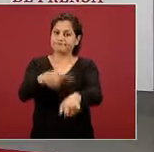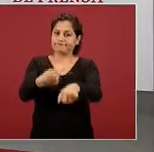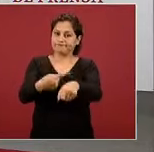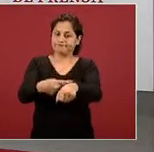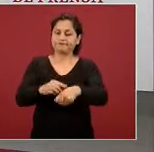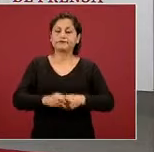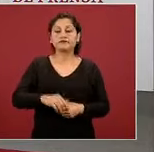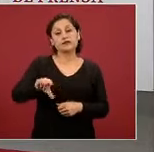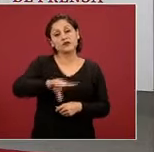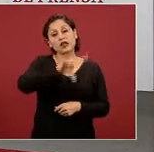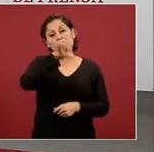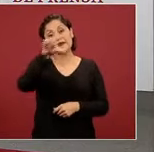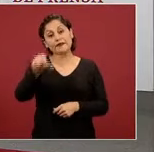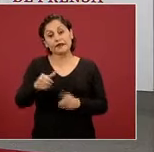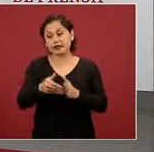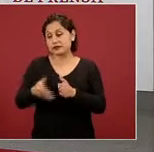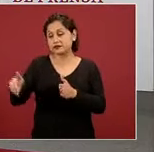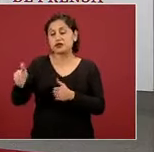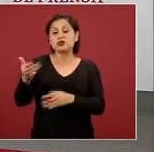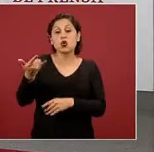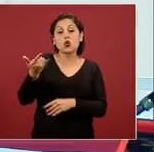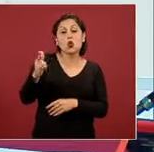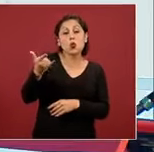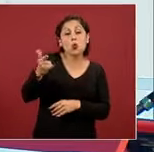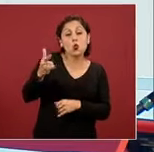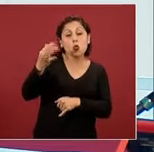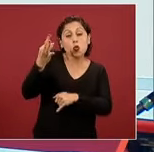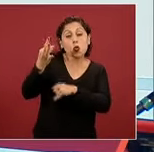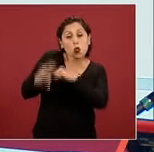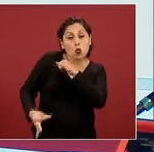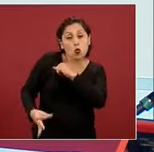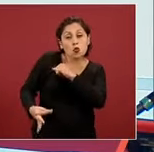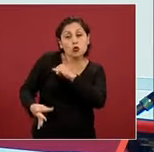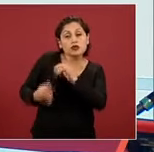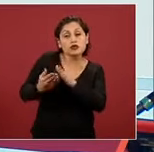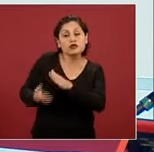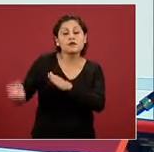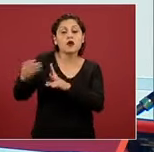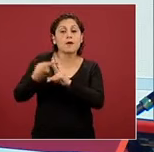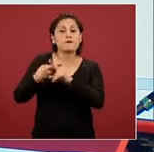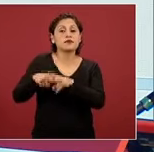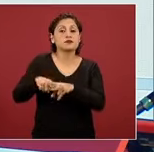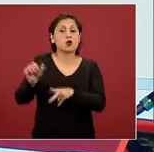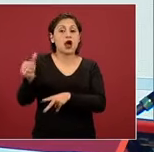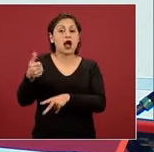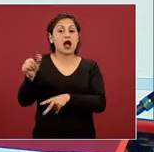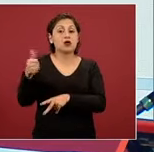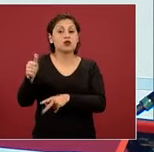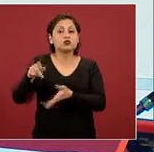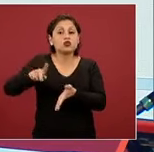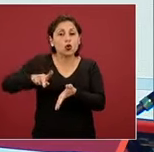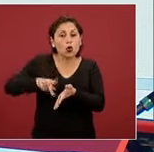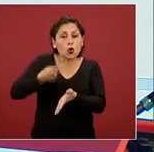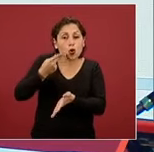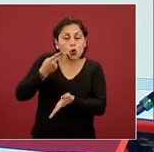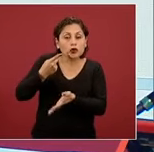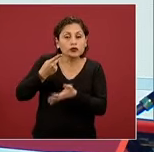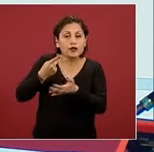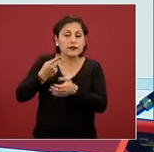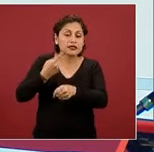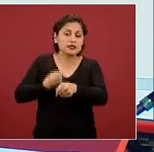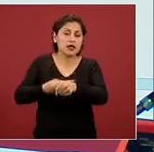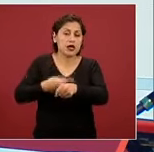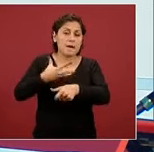posteriormente, a finales del mes de julio y principios de agosto, volvió a acelerarse los